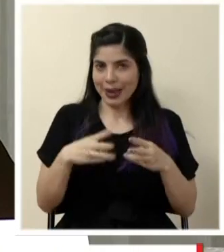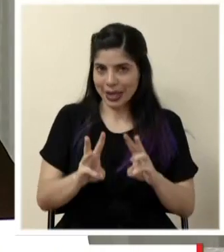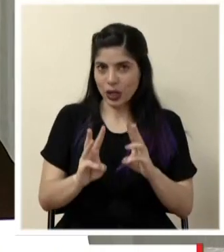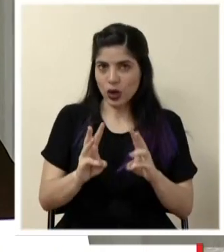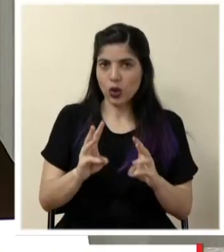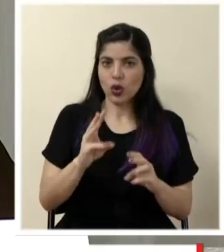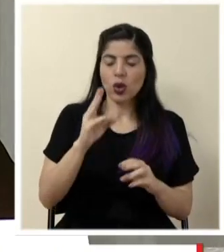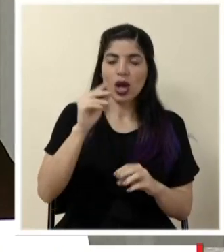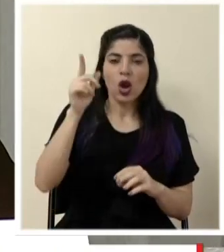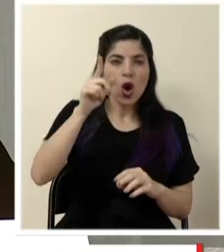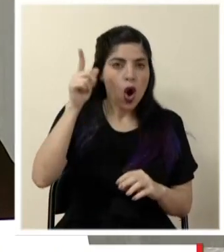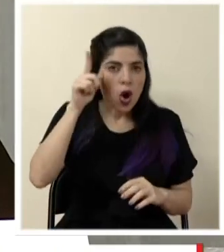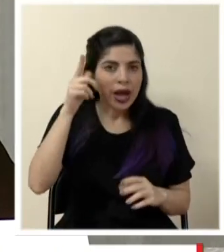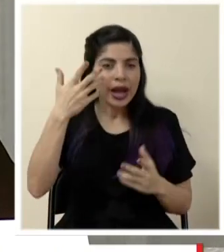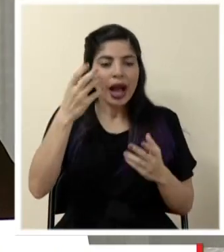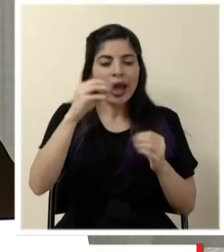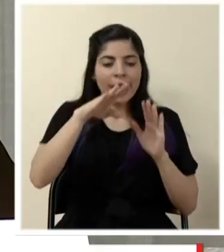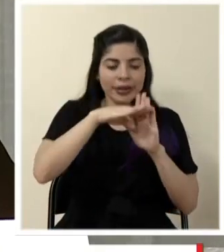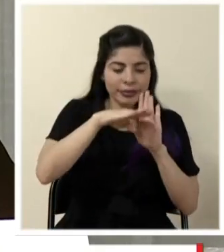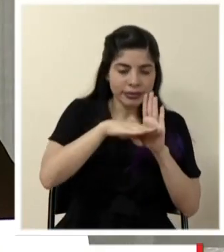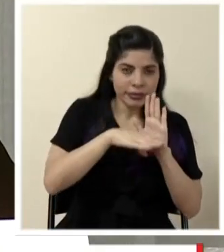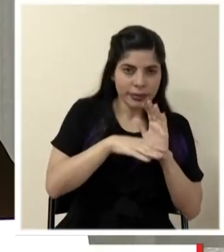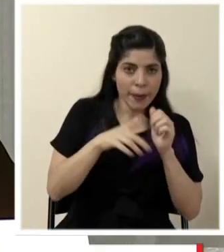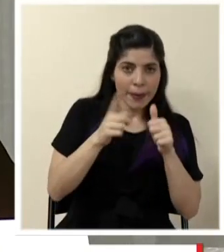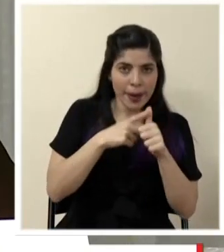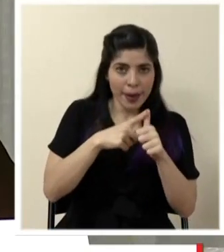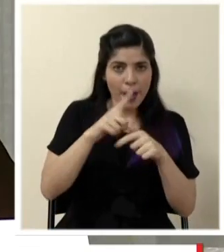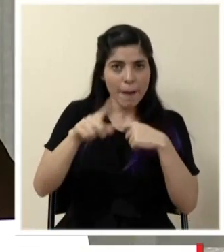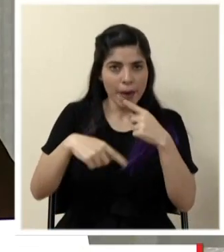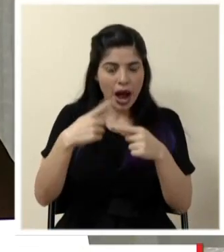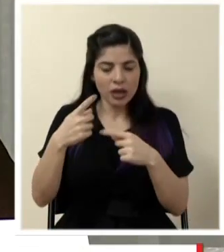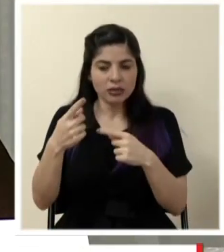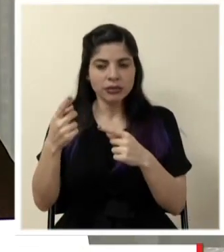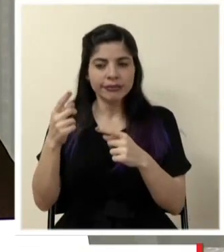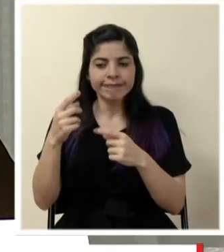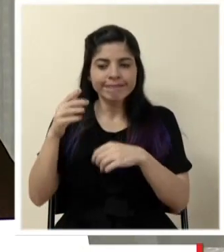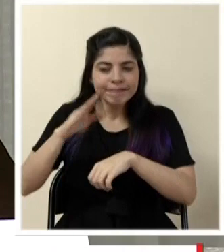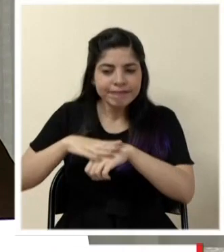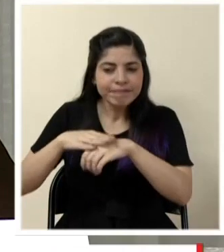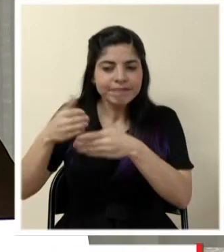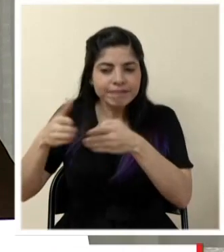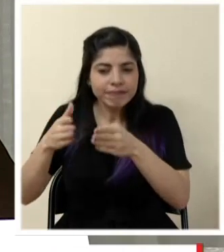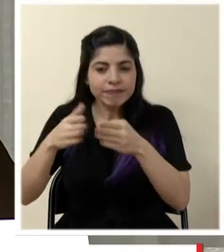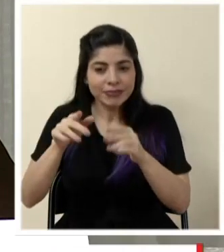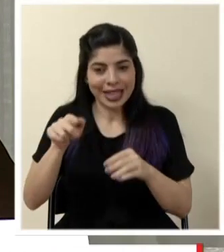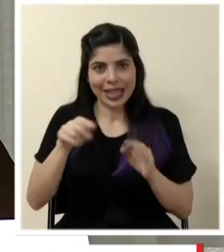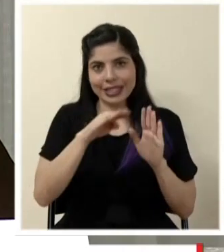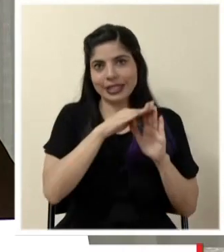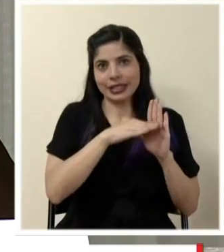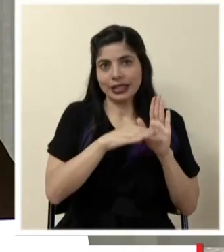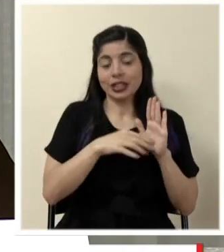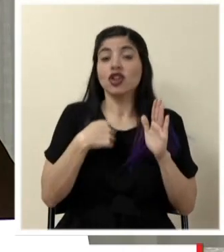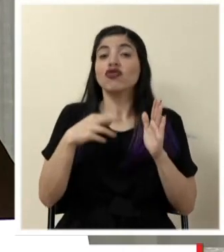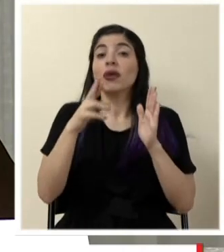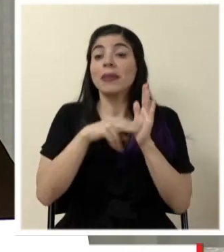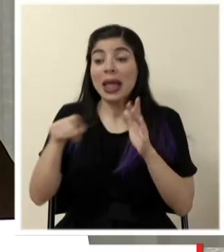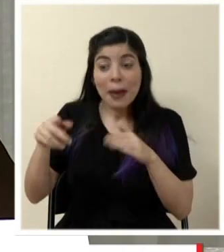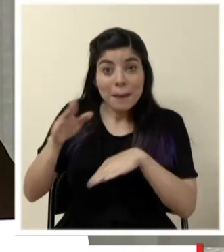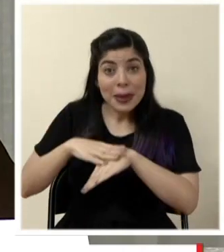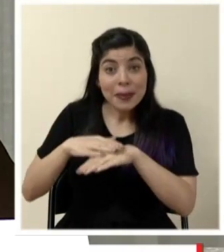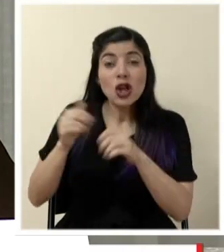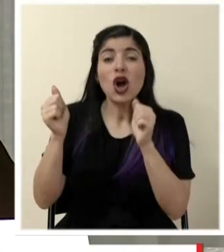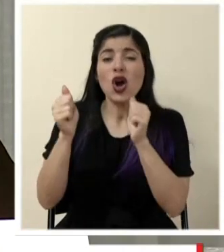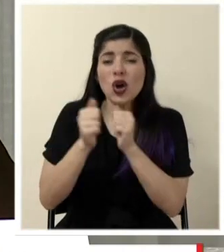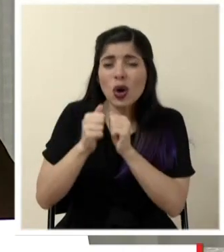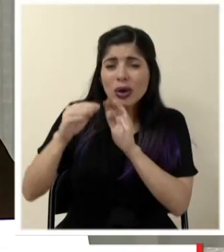la lógica y las medidas también que en primera instancia se van a ir permitiendo con, insisto, protocolos rigurosos